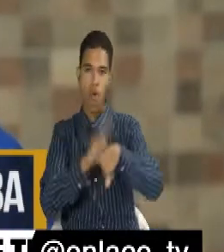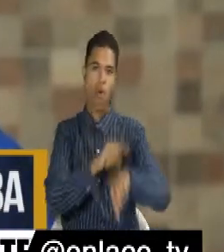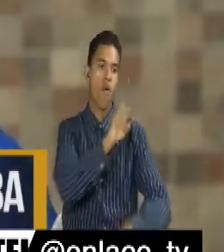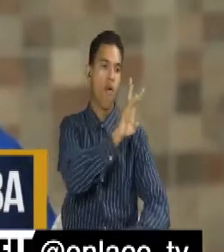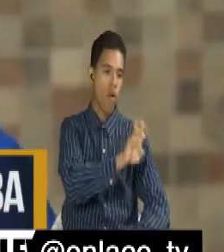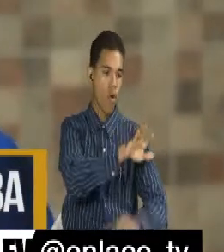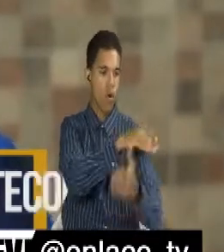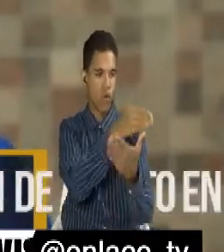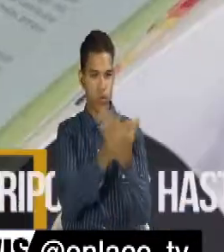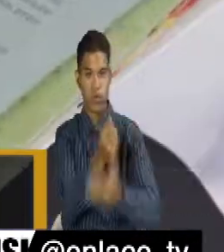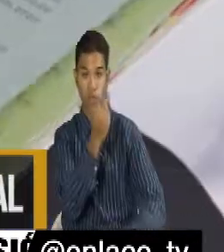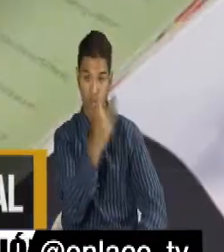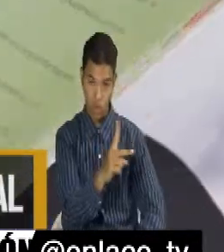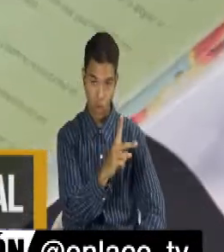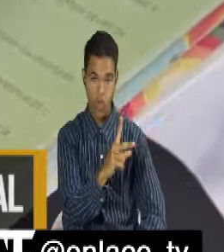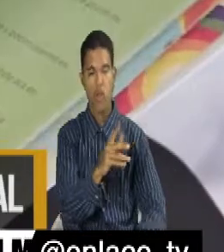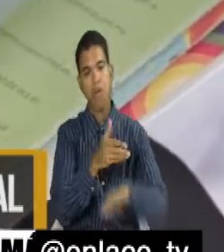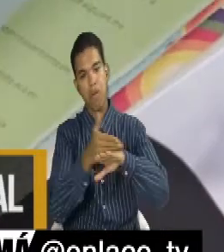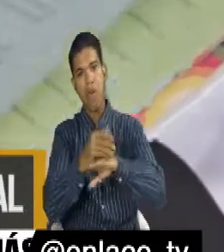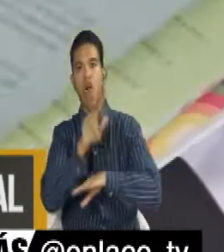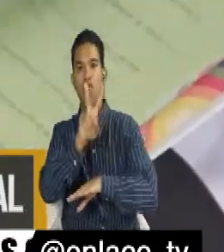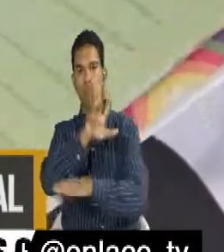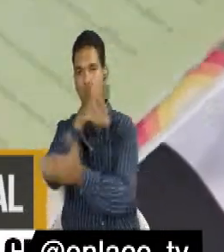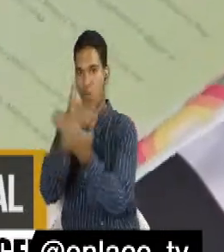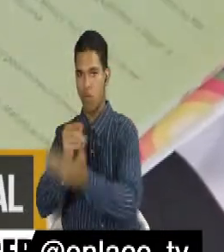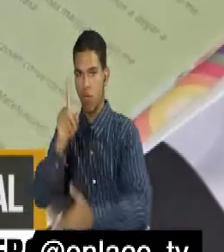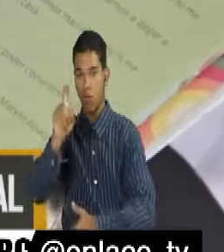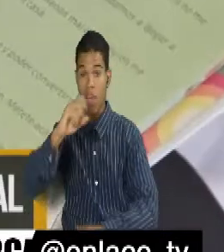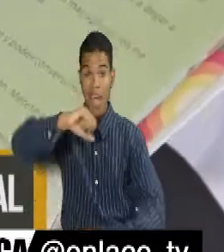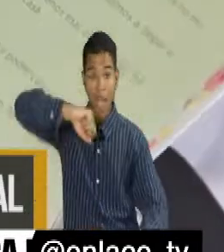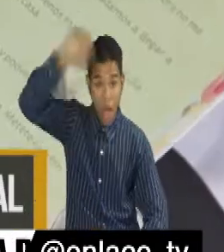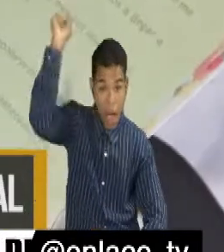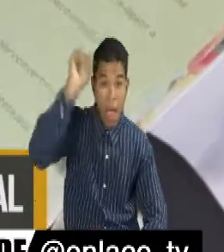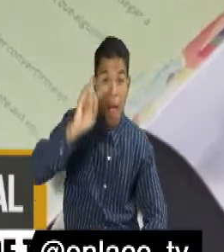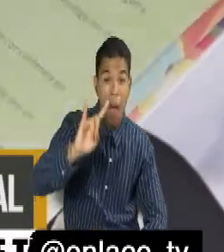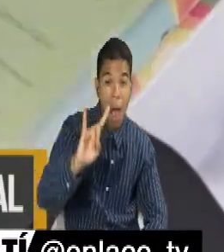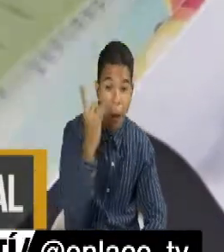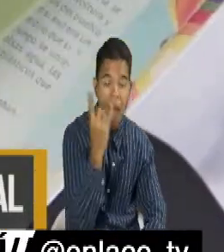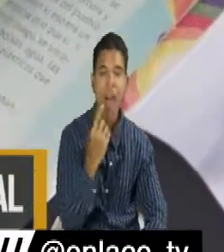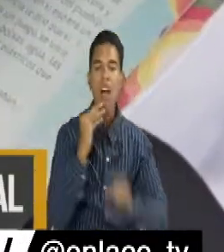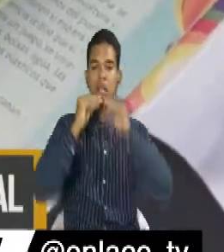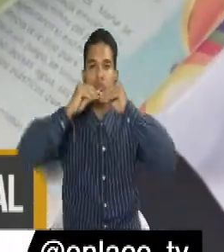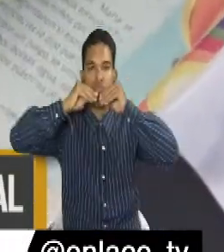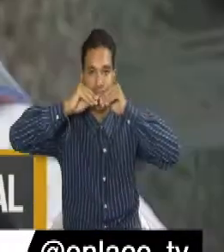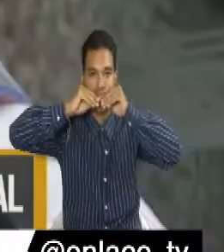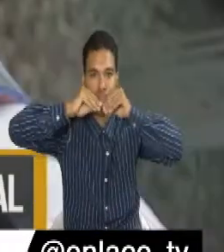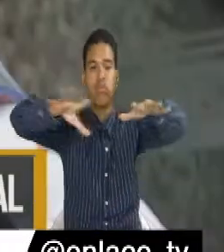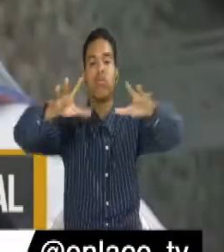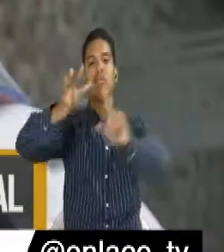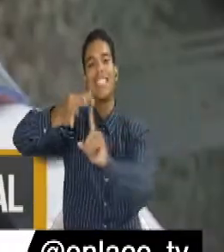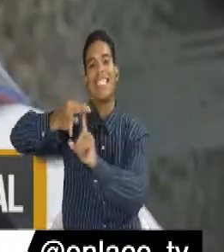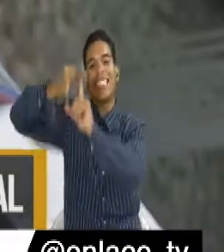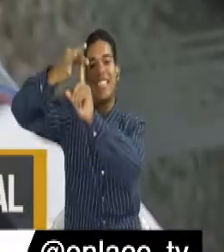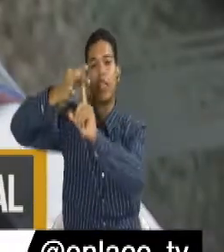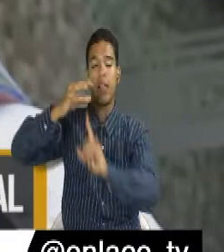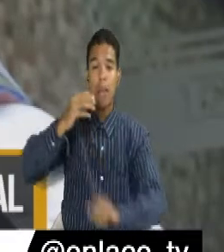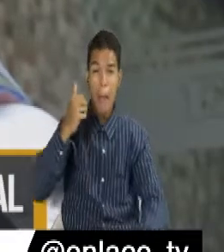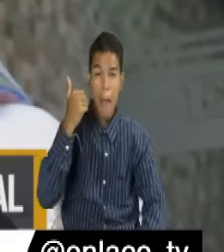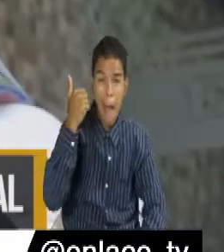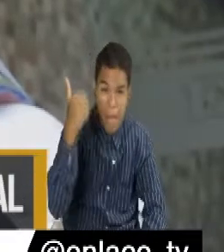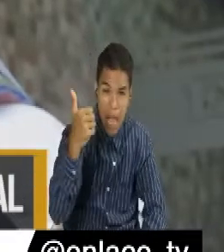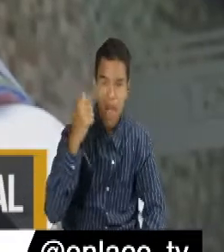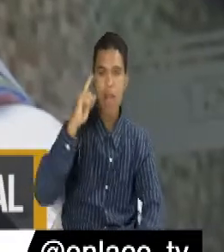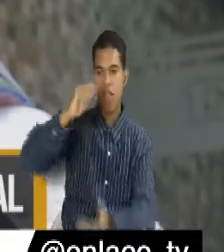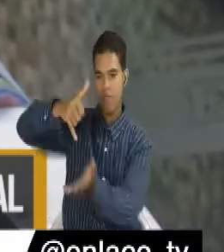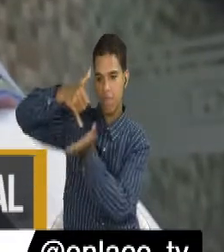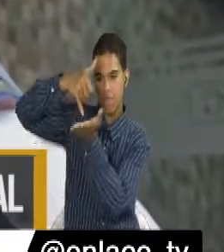de oficina en la institución. Los cuentos ganadores serán publicados en una edición especial y los mejores serán además premiados con trofeos